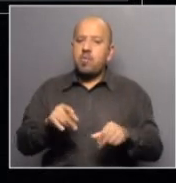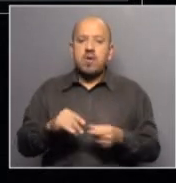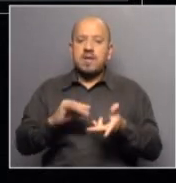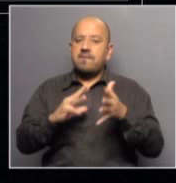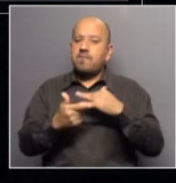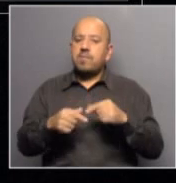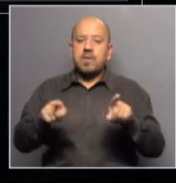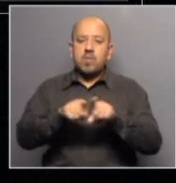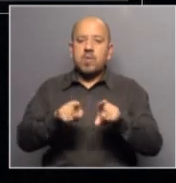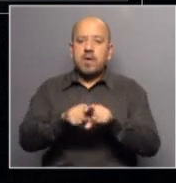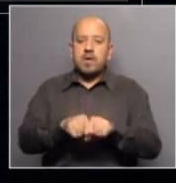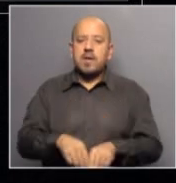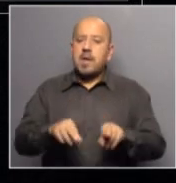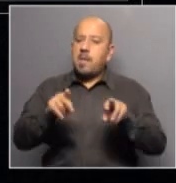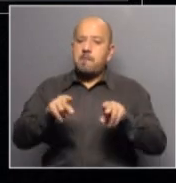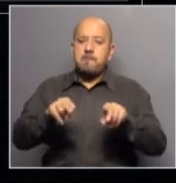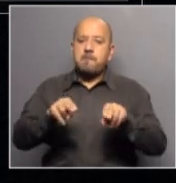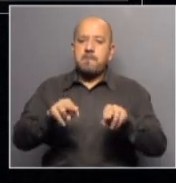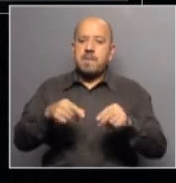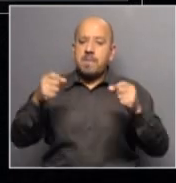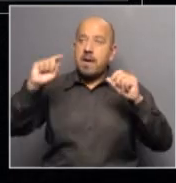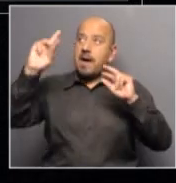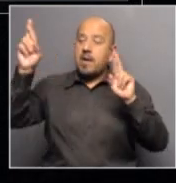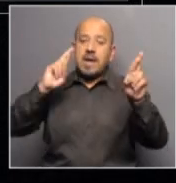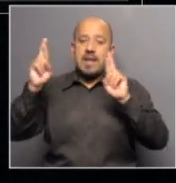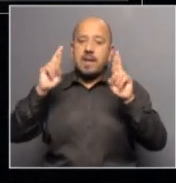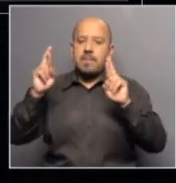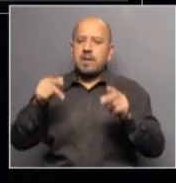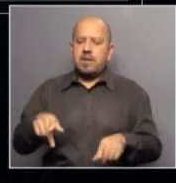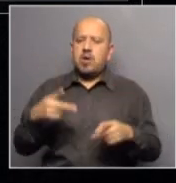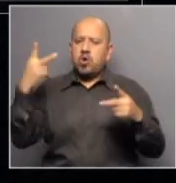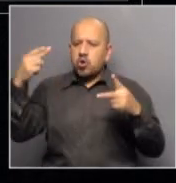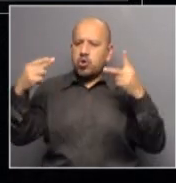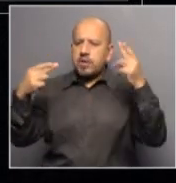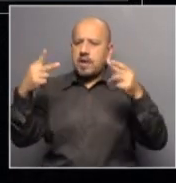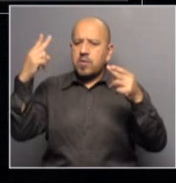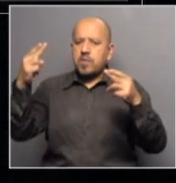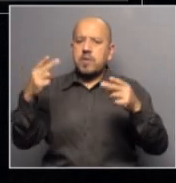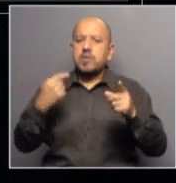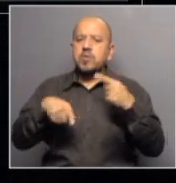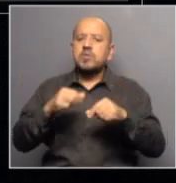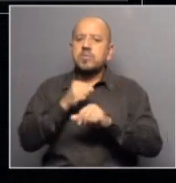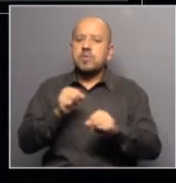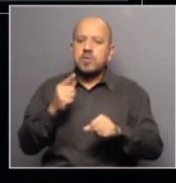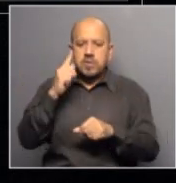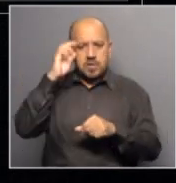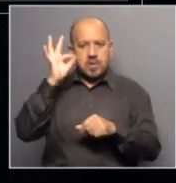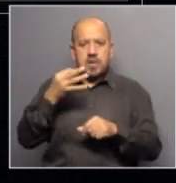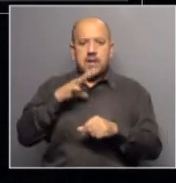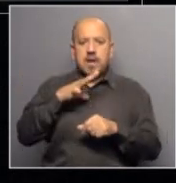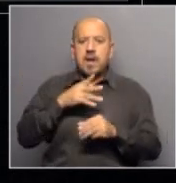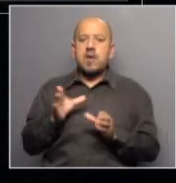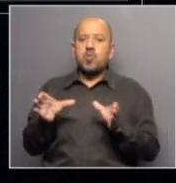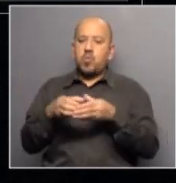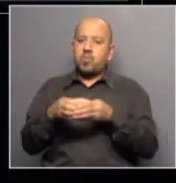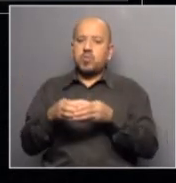los locales, las mismas herramientas con las que desactivan las alarmas. Entonces, se puede creer que hay determinadas bandas